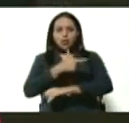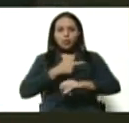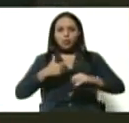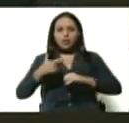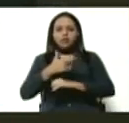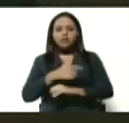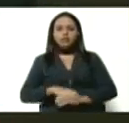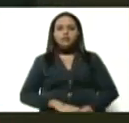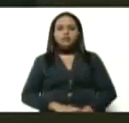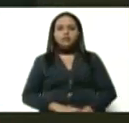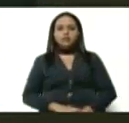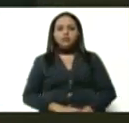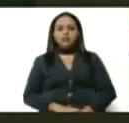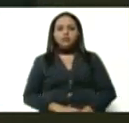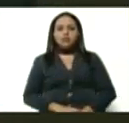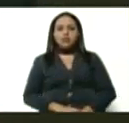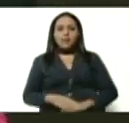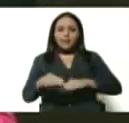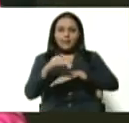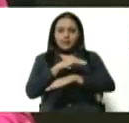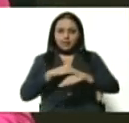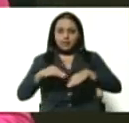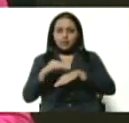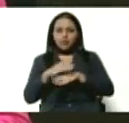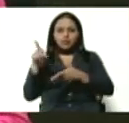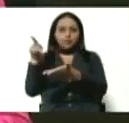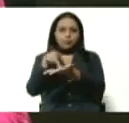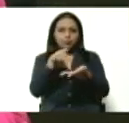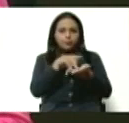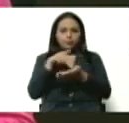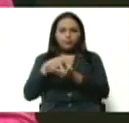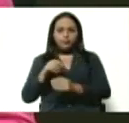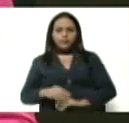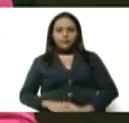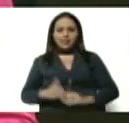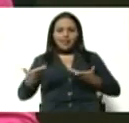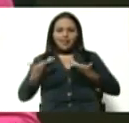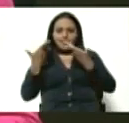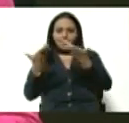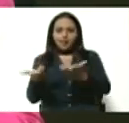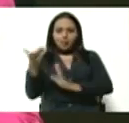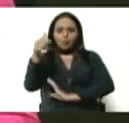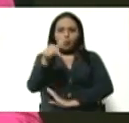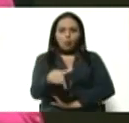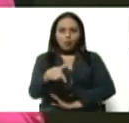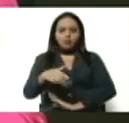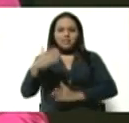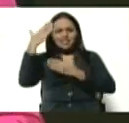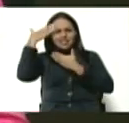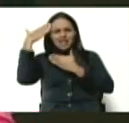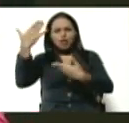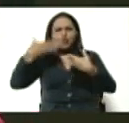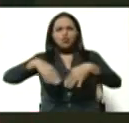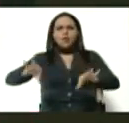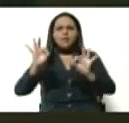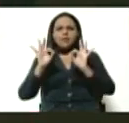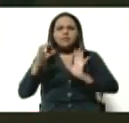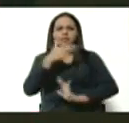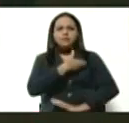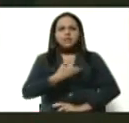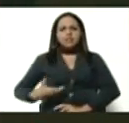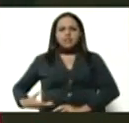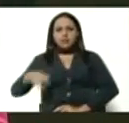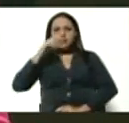Menéndez, ministros, ministra, que traemos hoy el saludo muy especial del